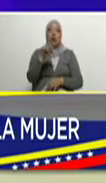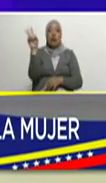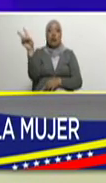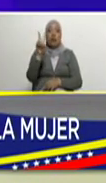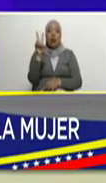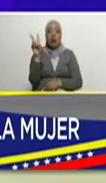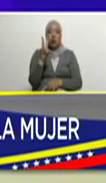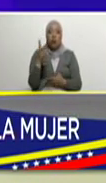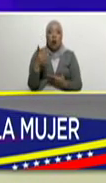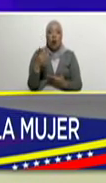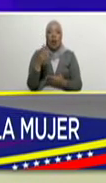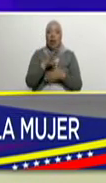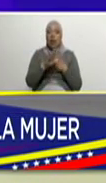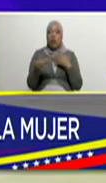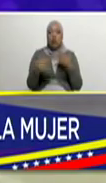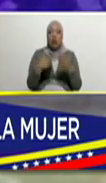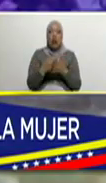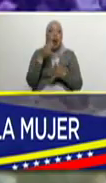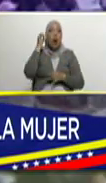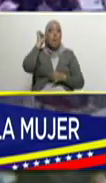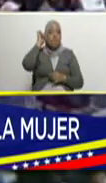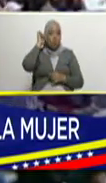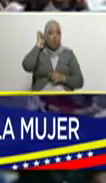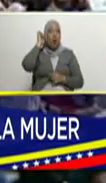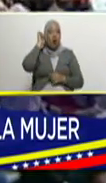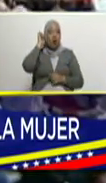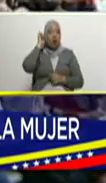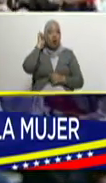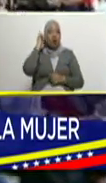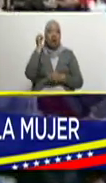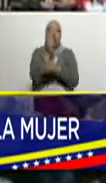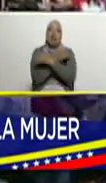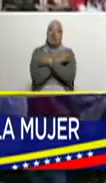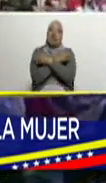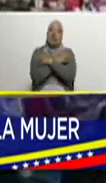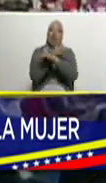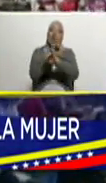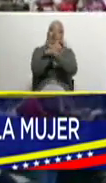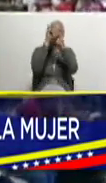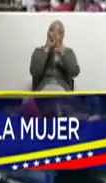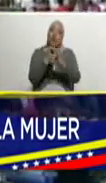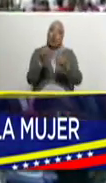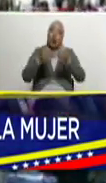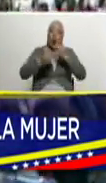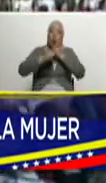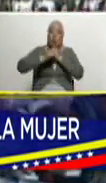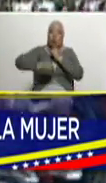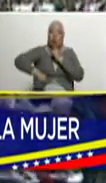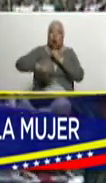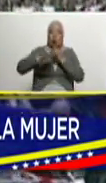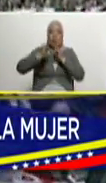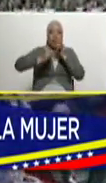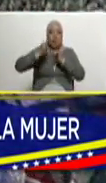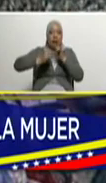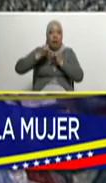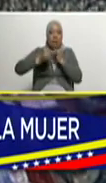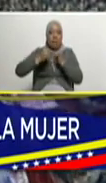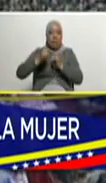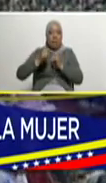país y a las mujeres que felizmente tienen su parto.